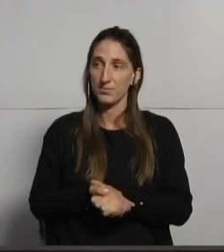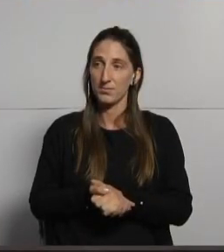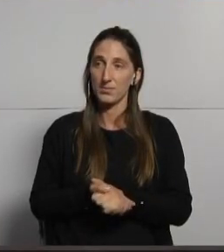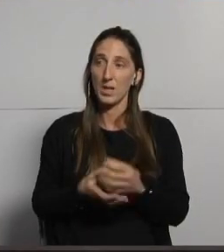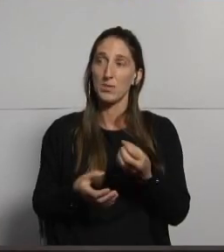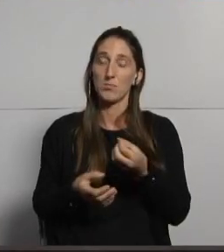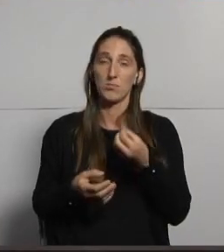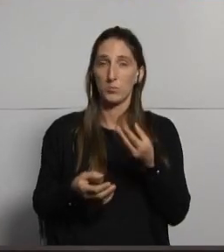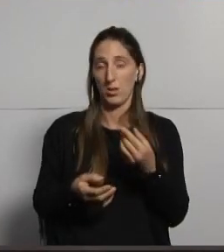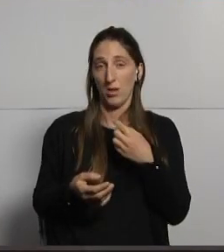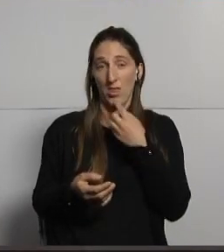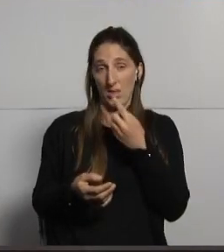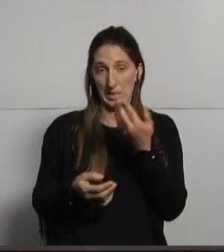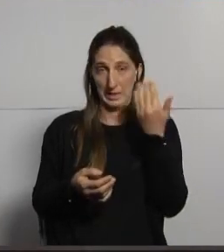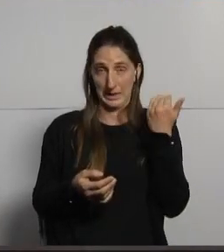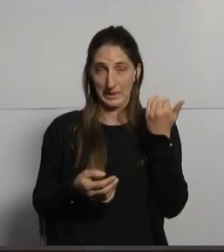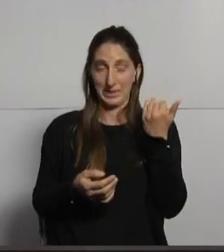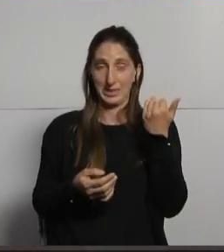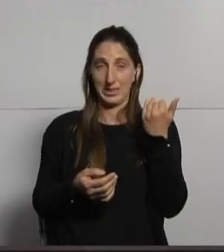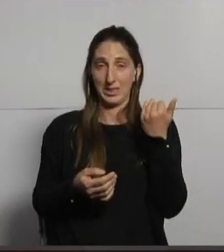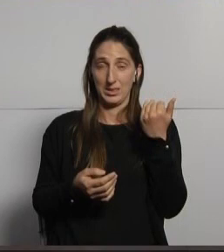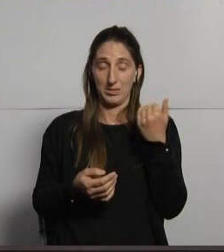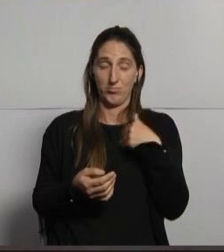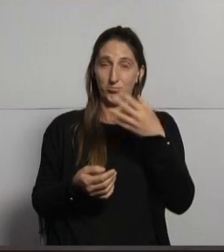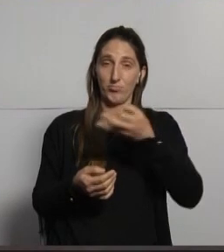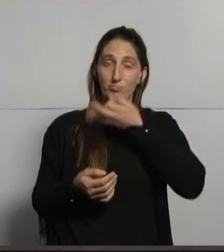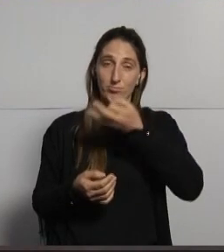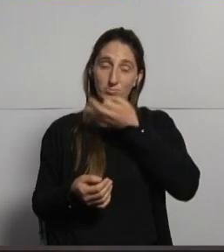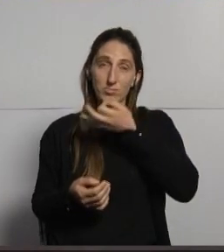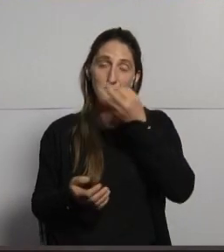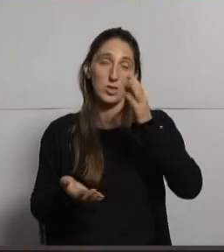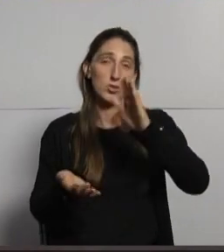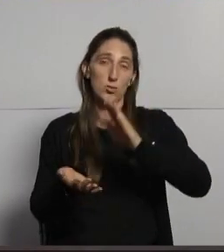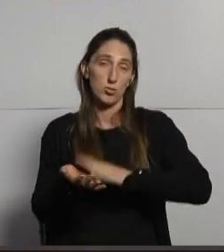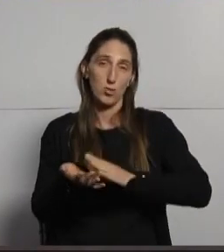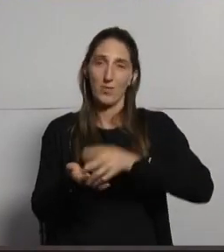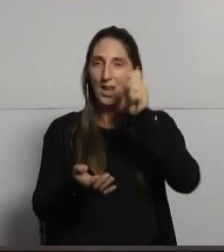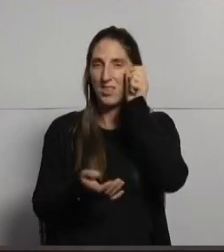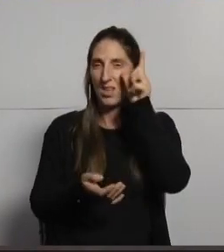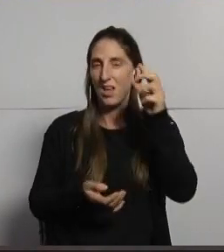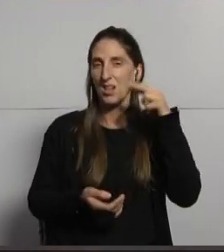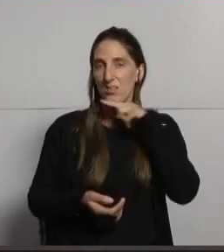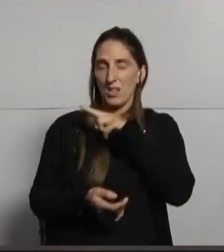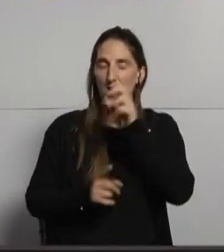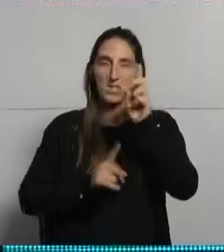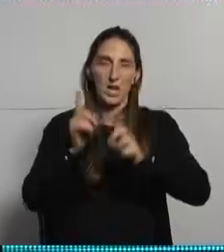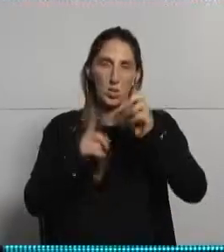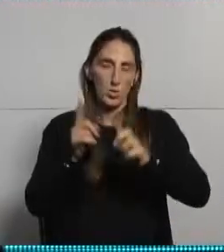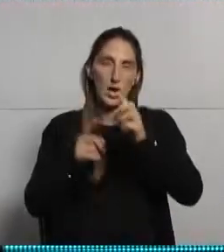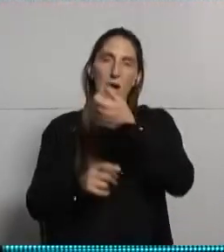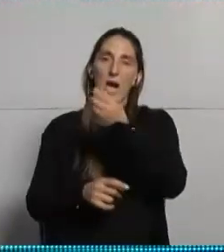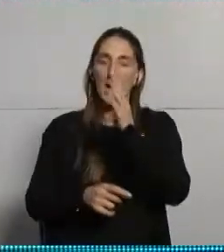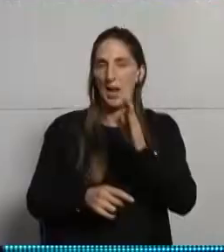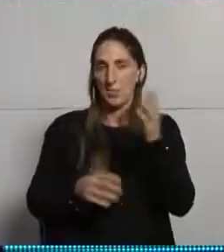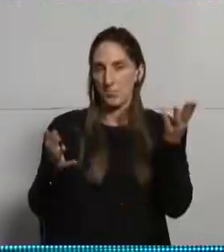Bueno, como decíamos recién, mi charla va sobre inteligencia artificial y algunas aplicaciones en el contexto actual de